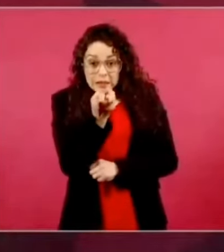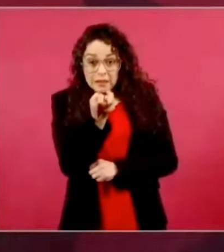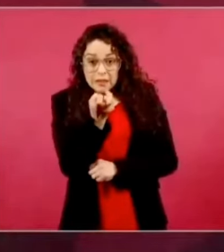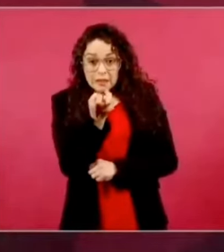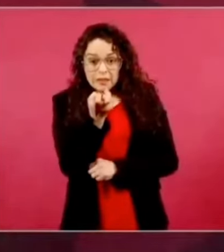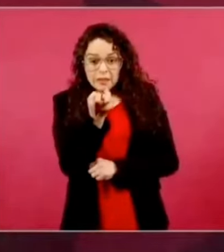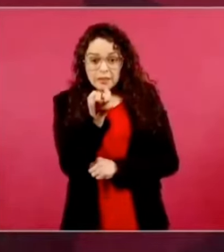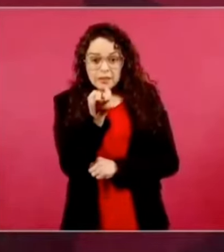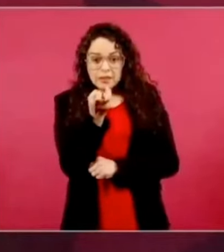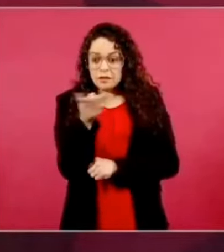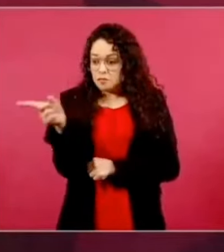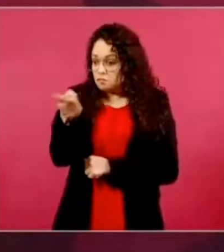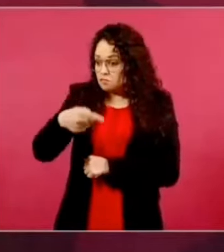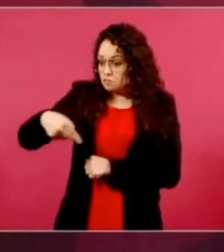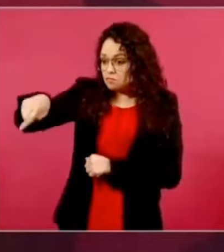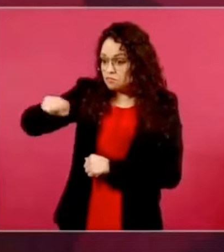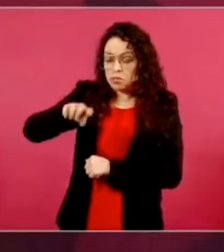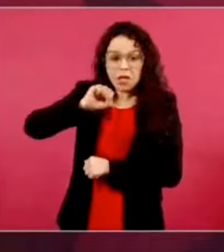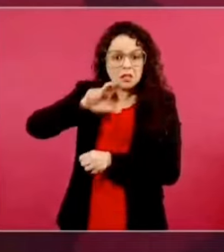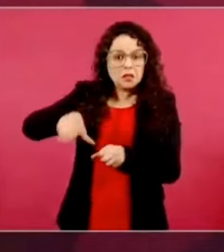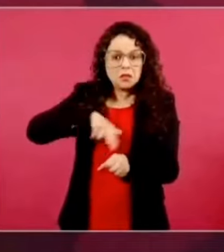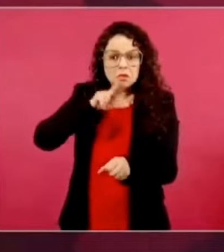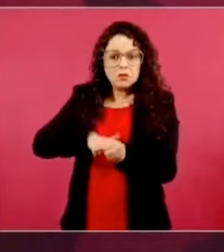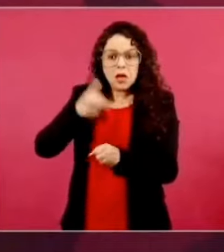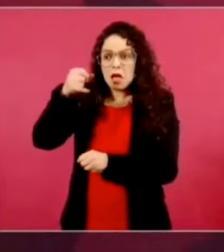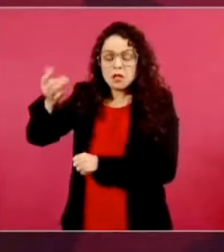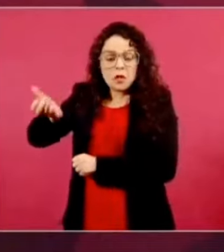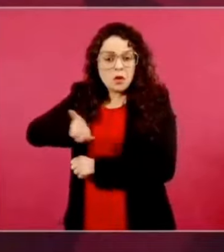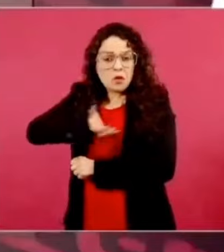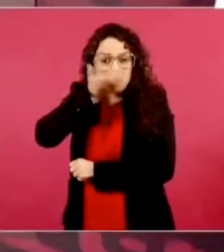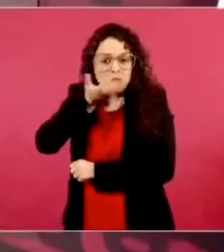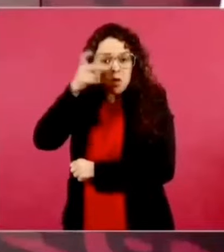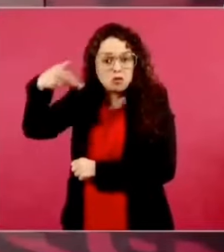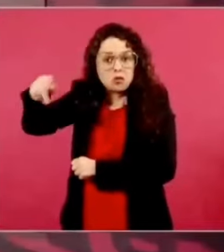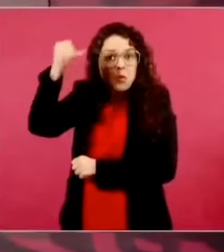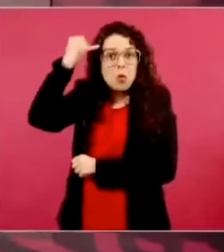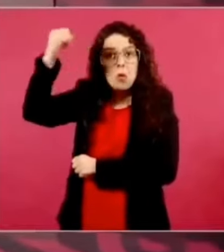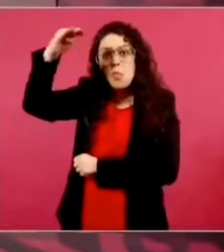normal entre ellos. Es un pensamiento